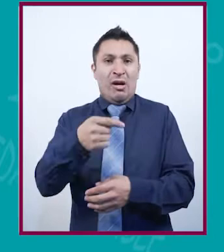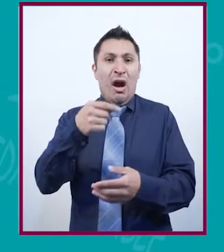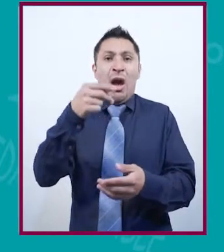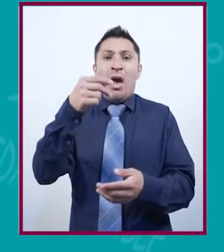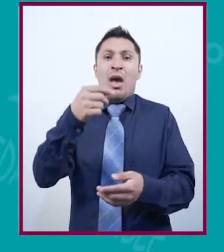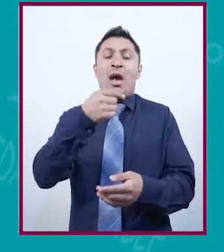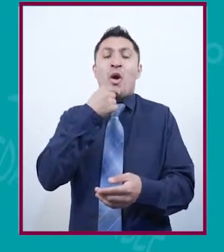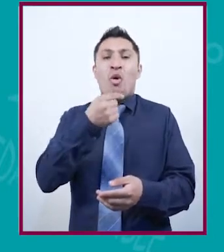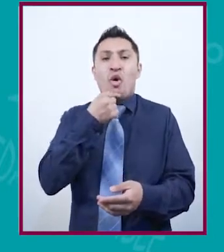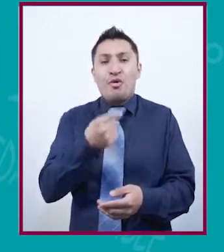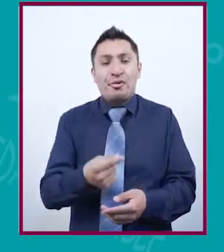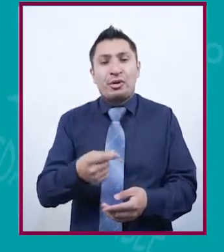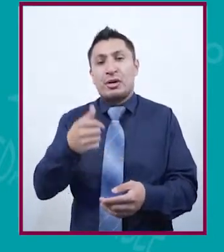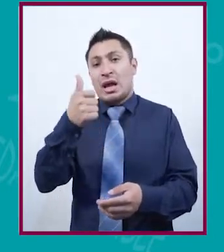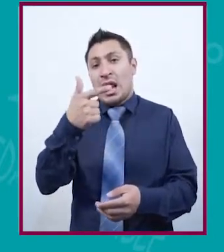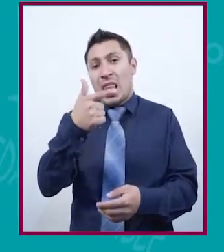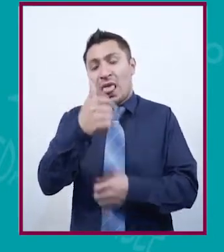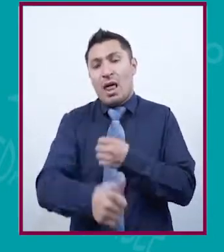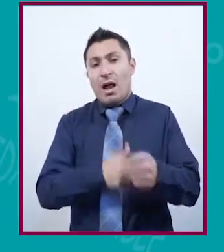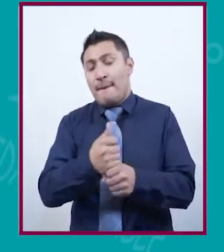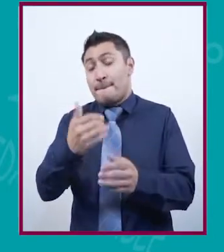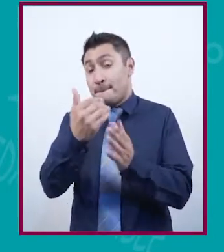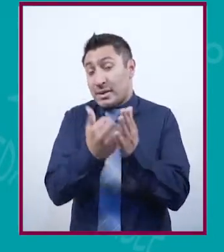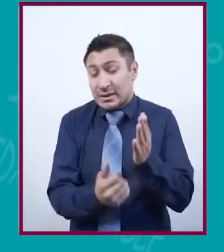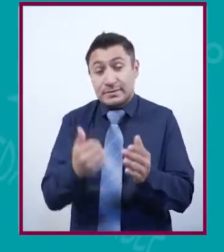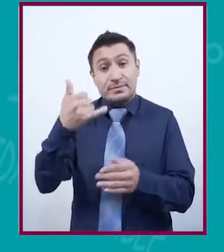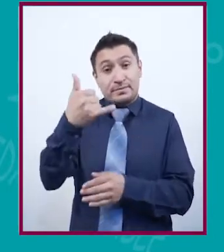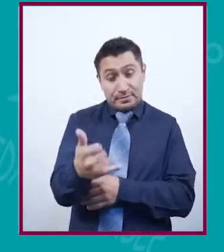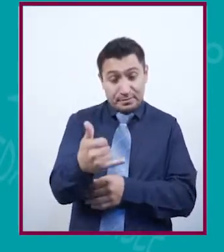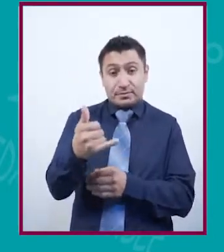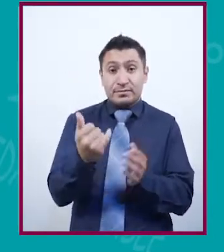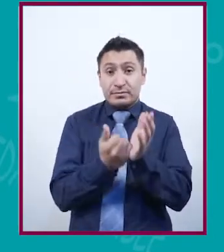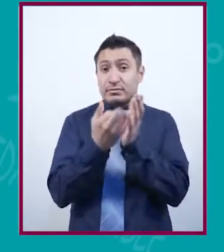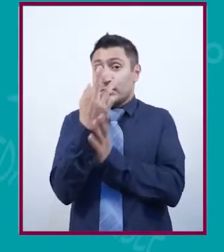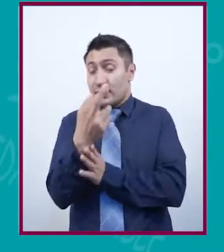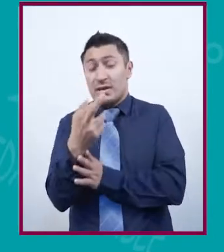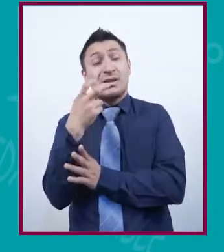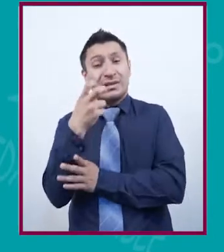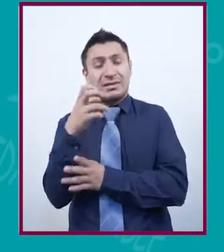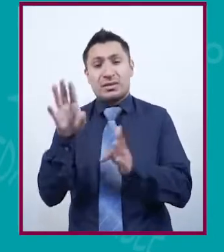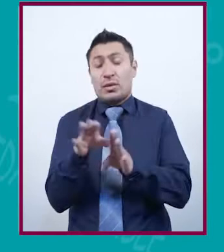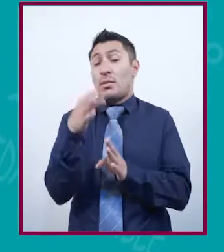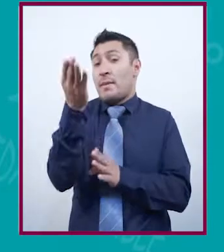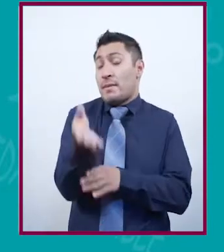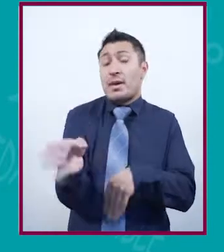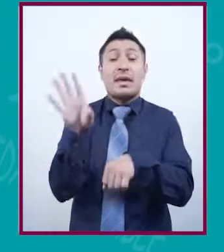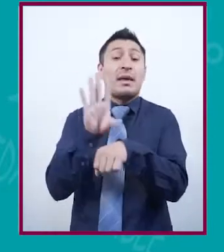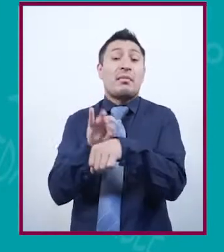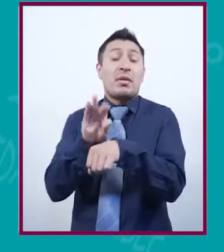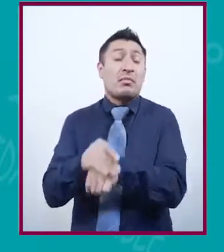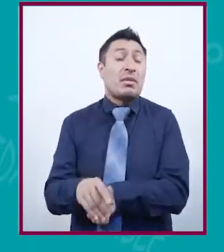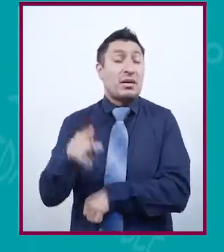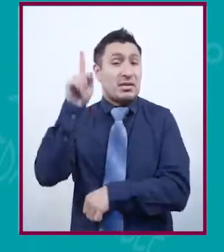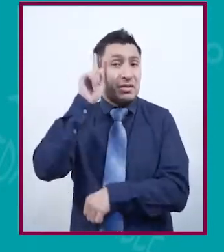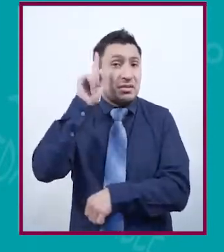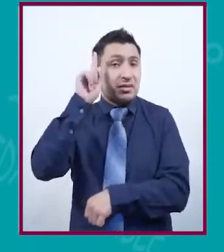a niñas y niños menores de 7 años y que a los niños mayores de dicha edad les solicitaran un